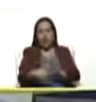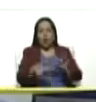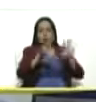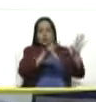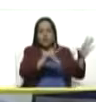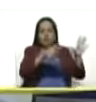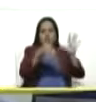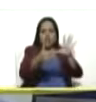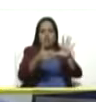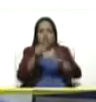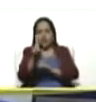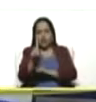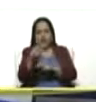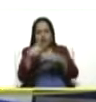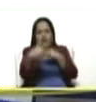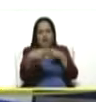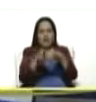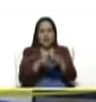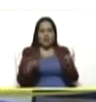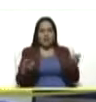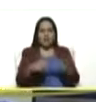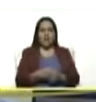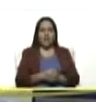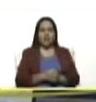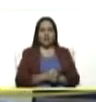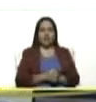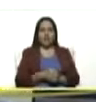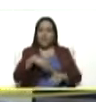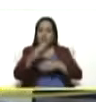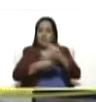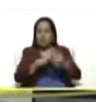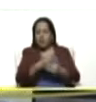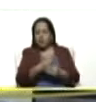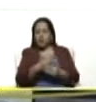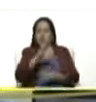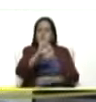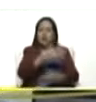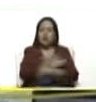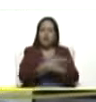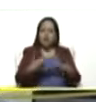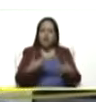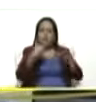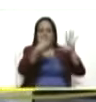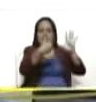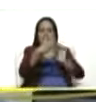212.861 hectáreas y se produjeron algo más de 3.600.000